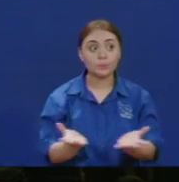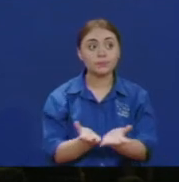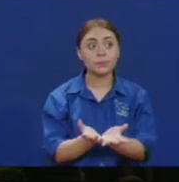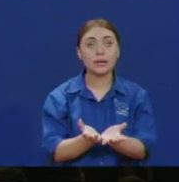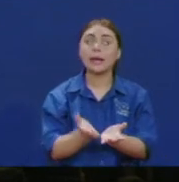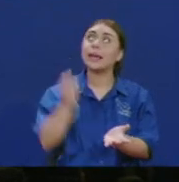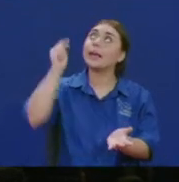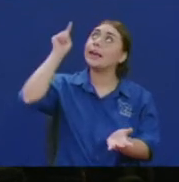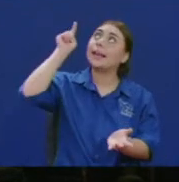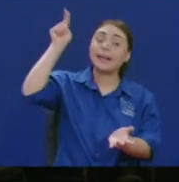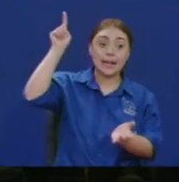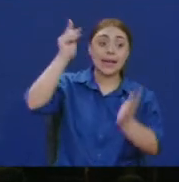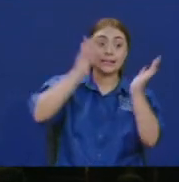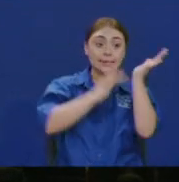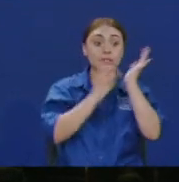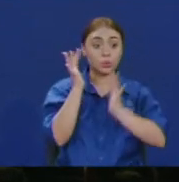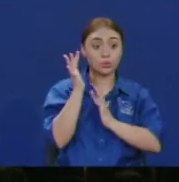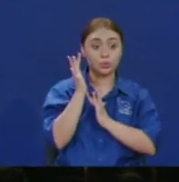es Cristo.